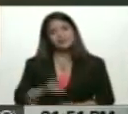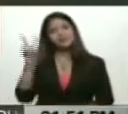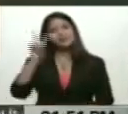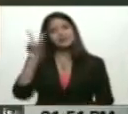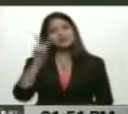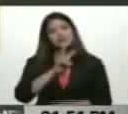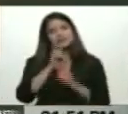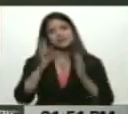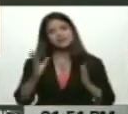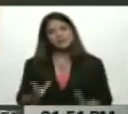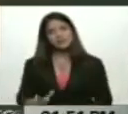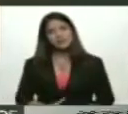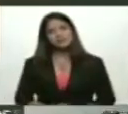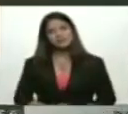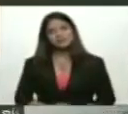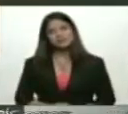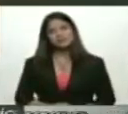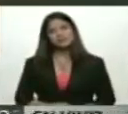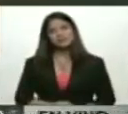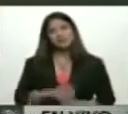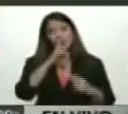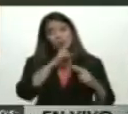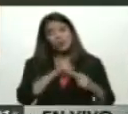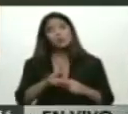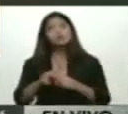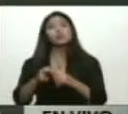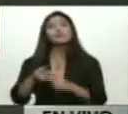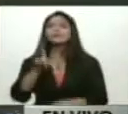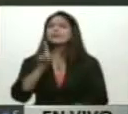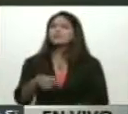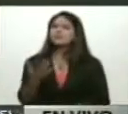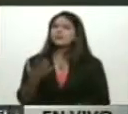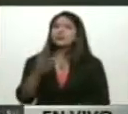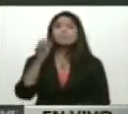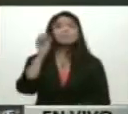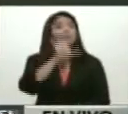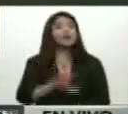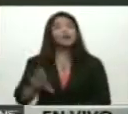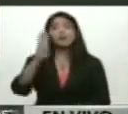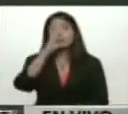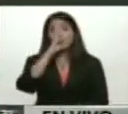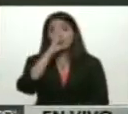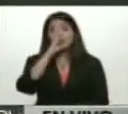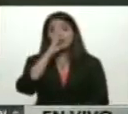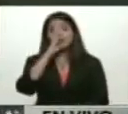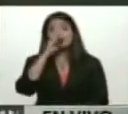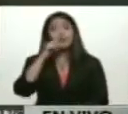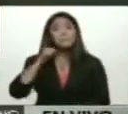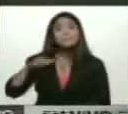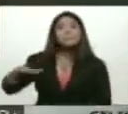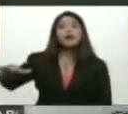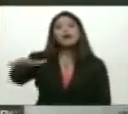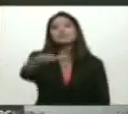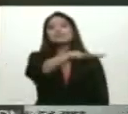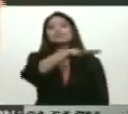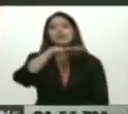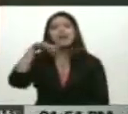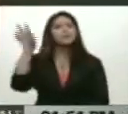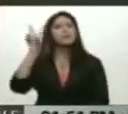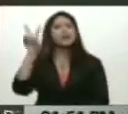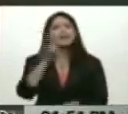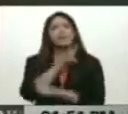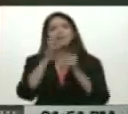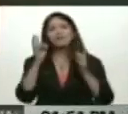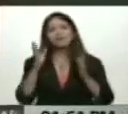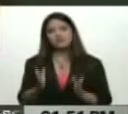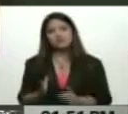venezuela una orden que es también para barinas que es también para el llano y es también para todos los venezolanos y